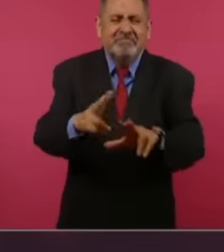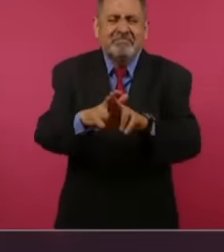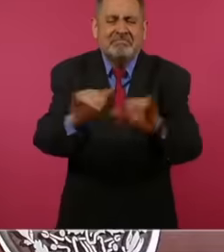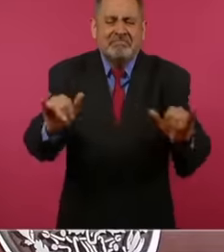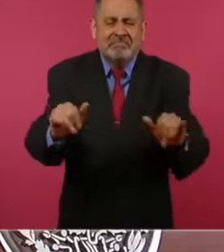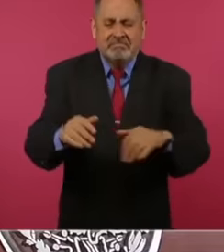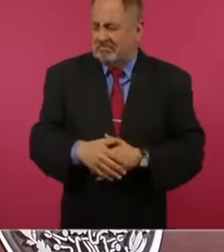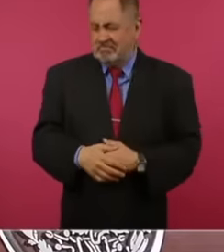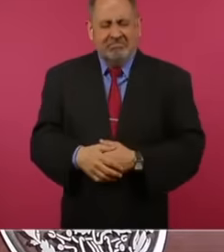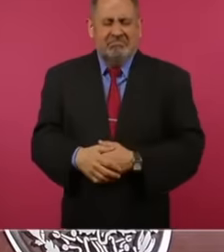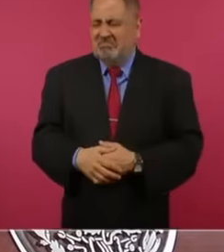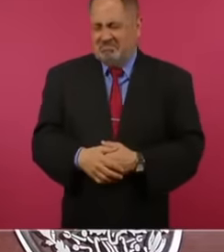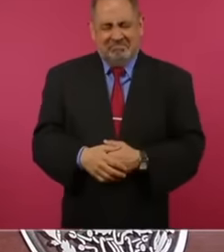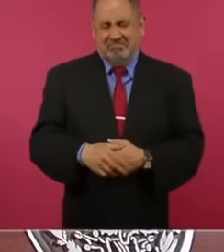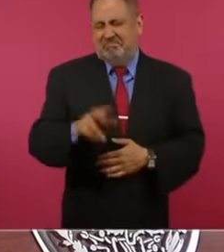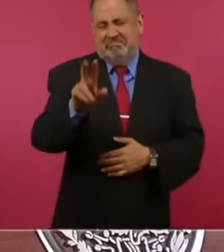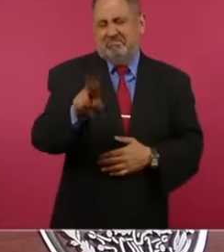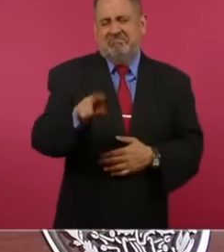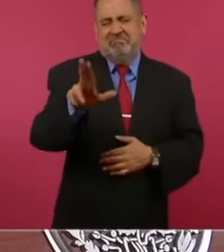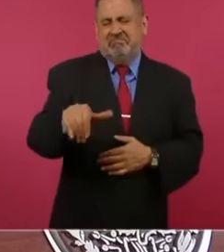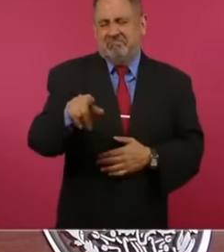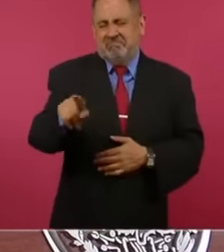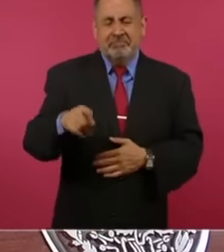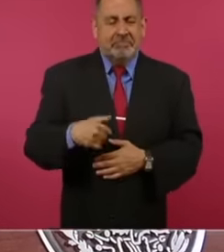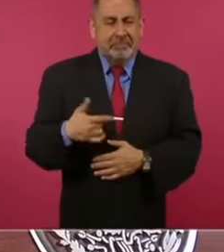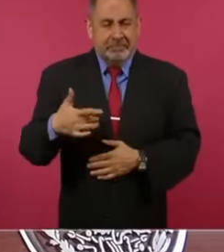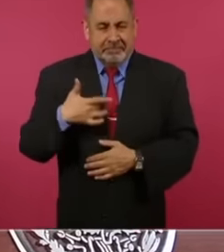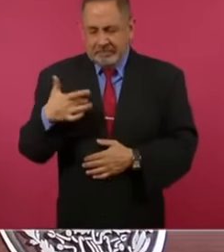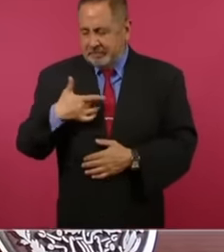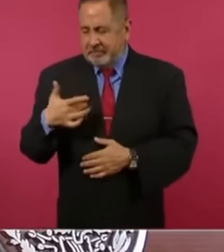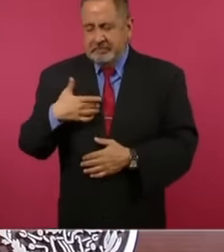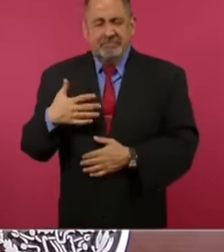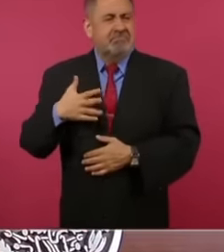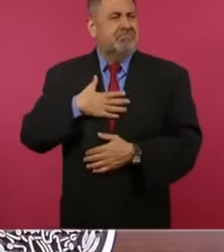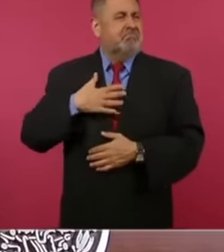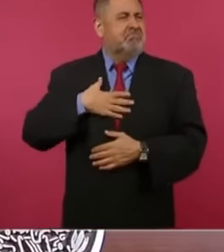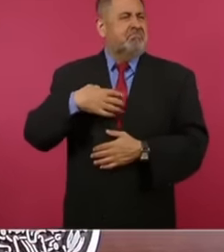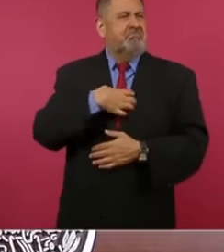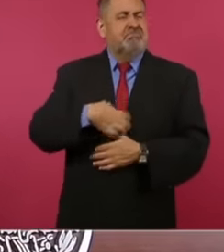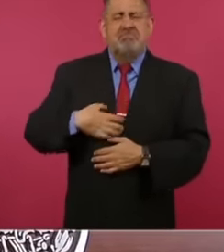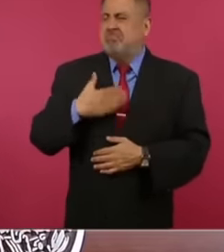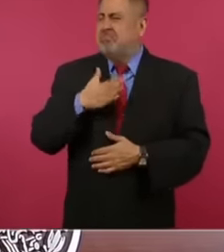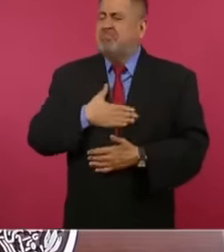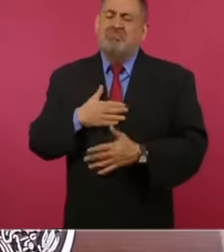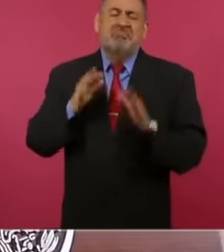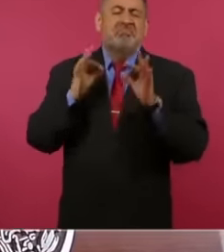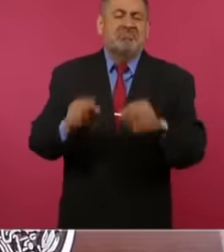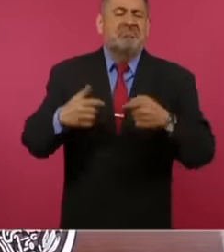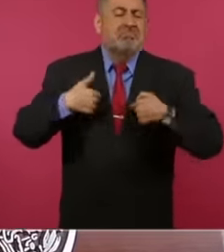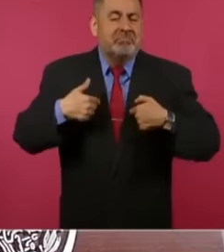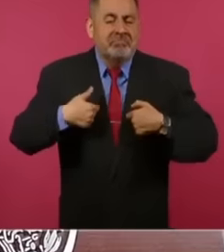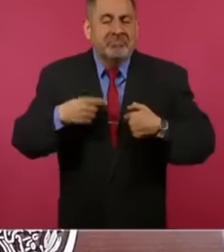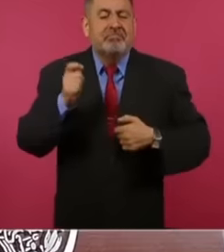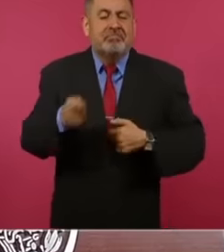Bueno, eso es... O sea, una de las cosas que me genera mucha satisfacción, entre otras,